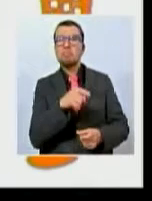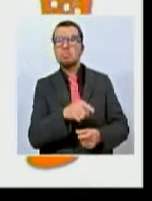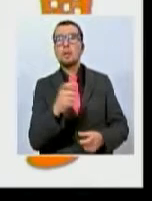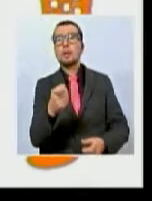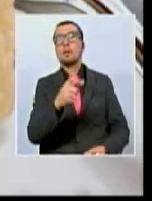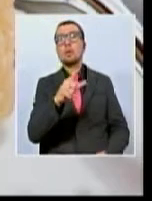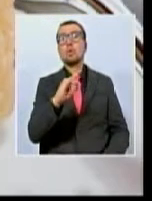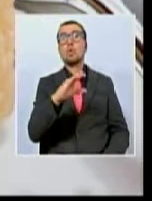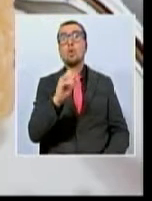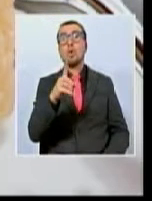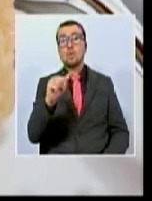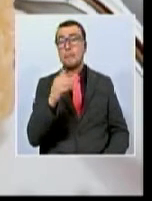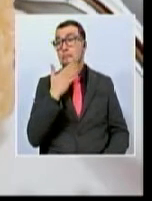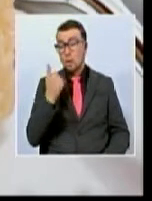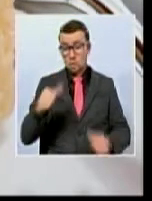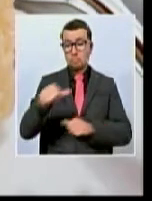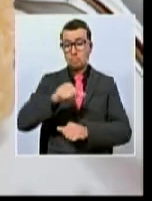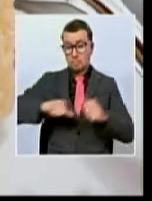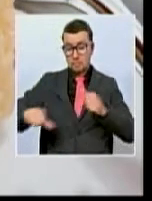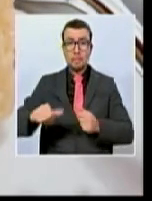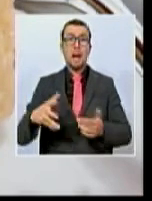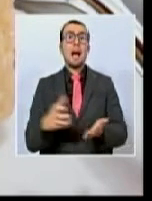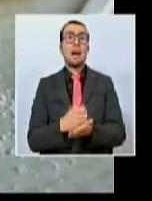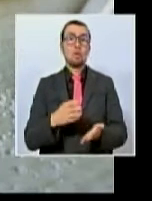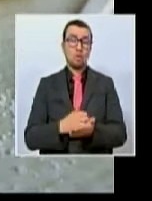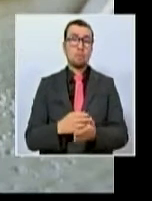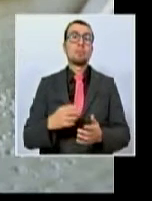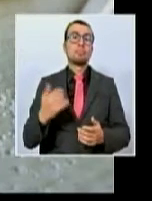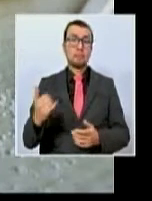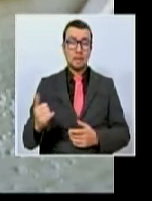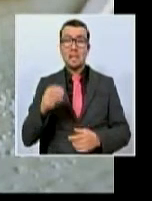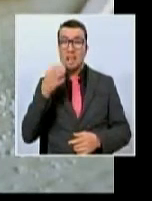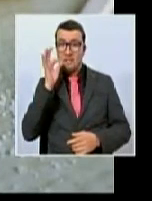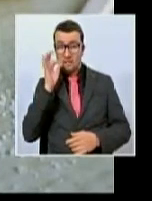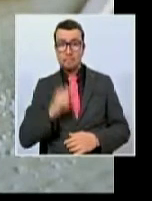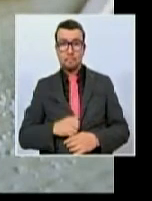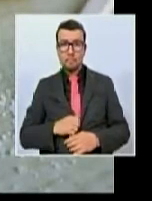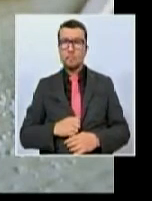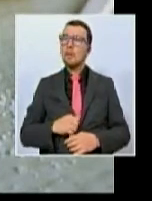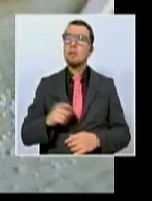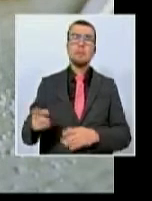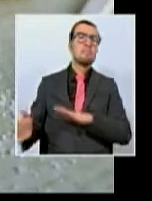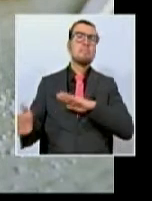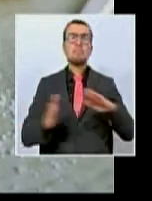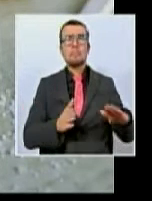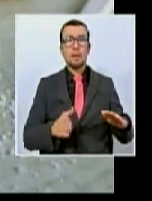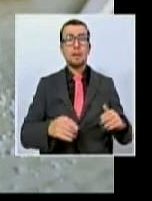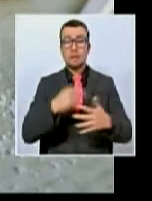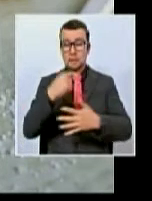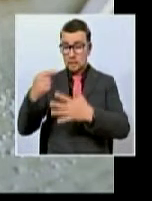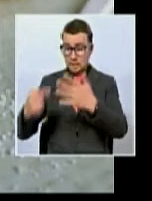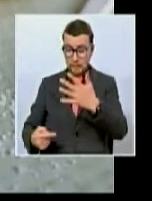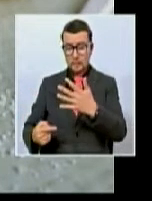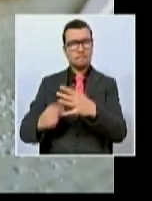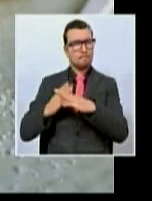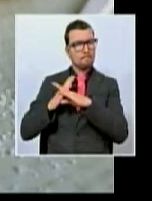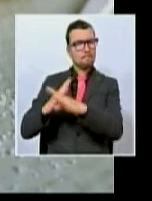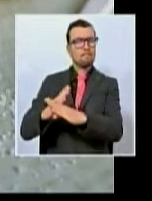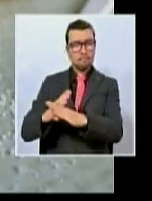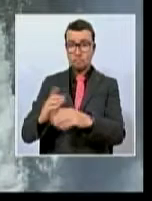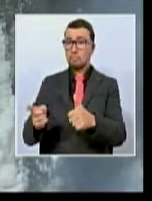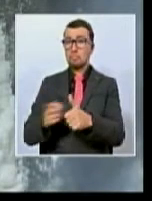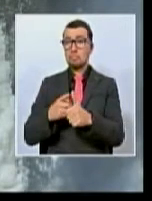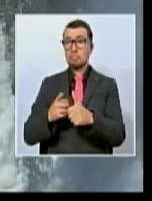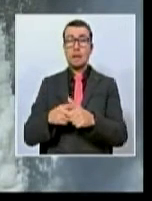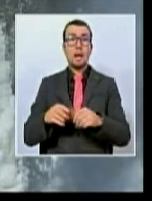ideal sería consumir arroz integral. A continuación, los 5 venenos blancos que debes dejar de consumir. Primero,